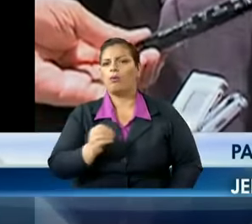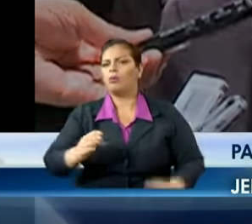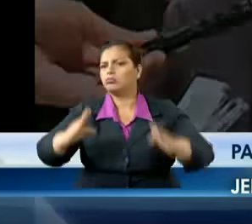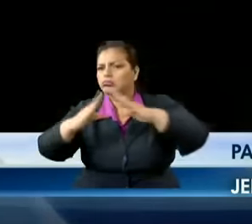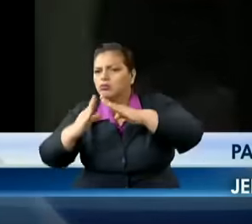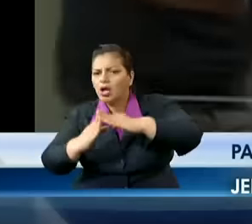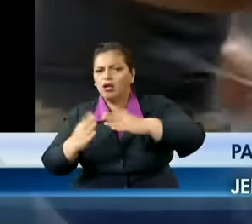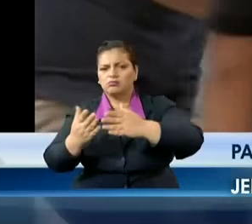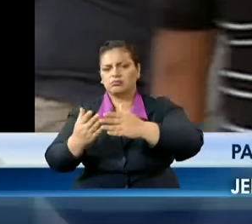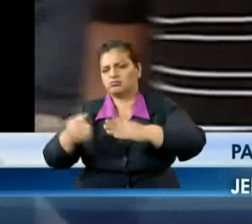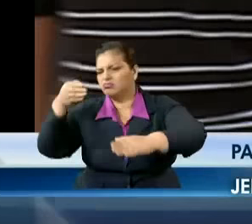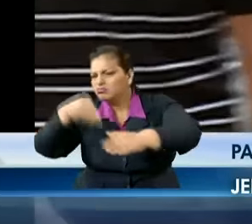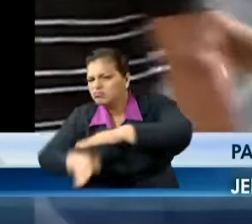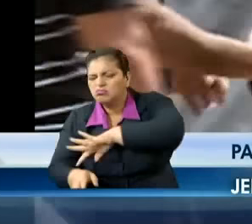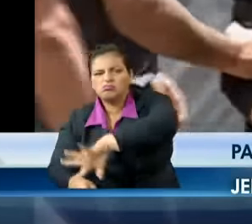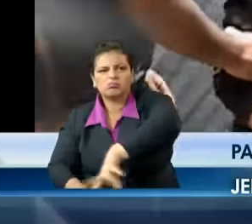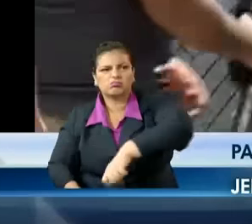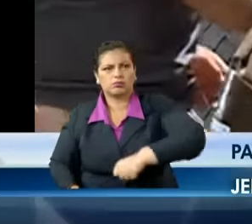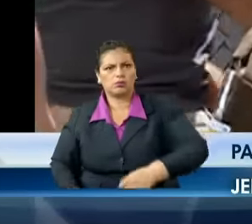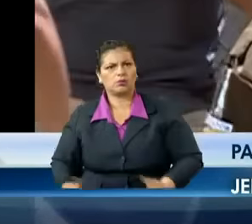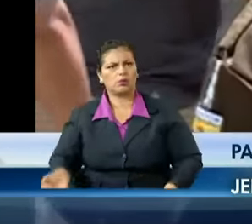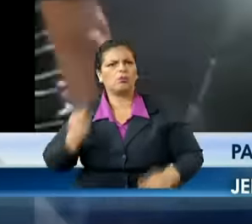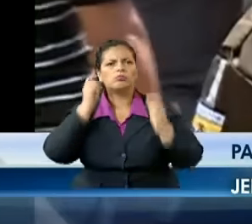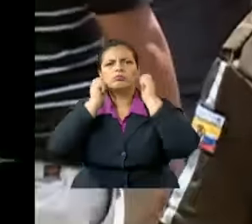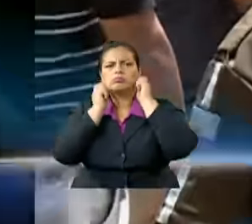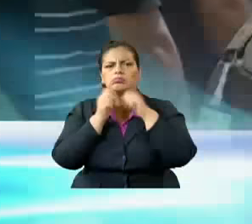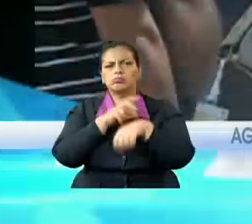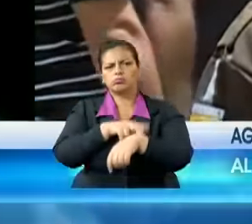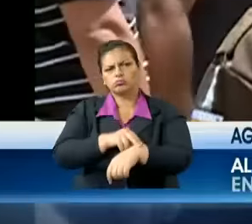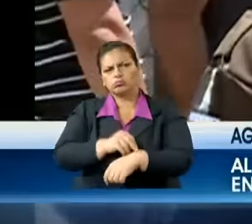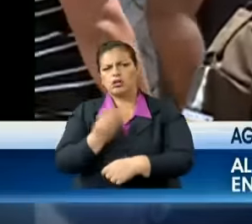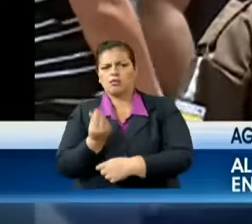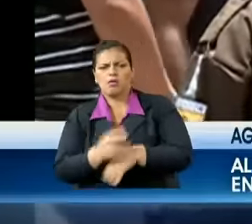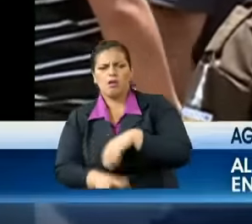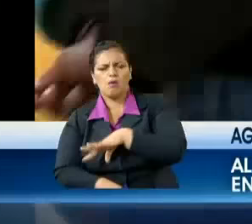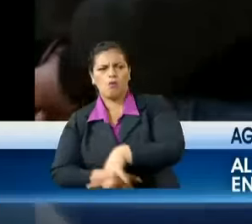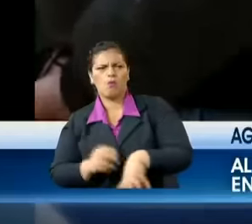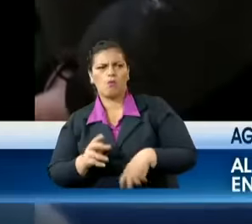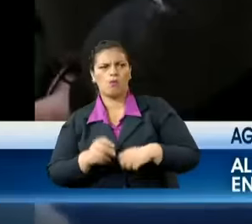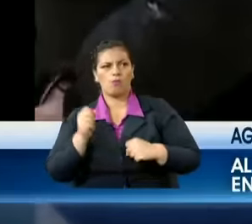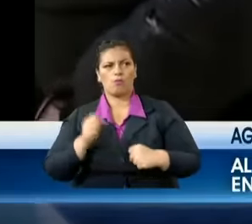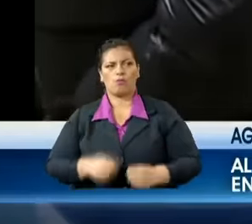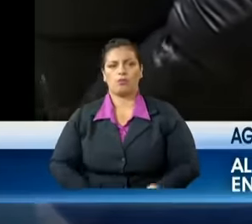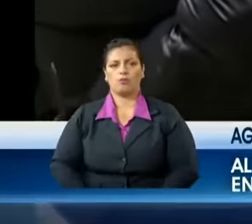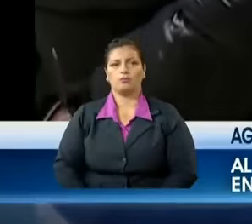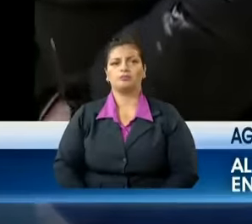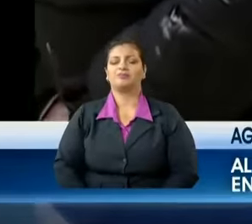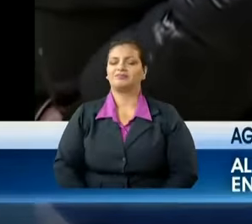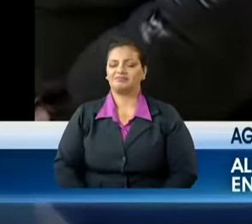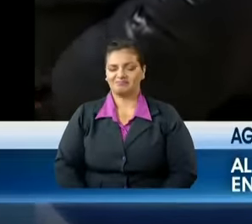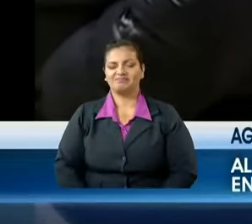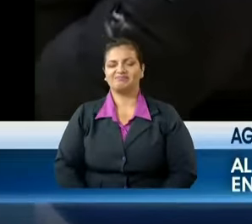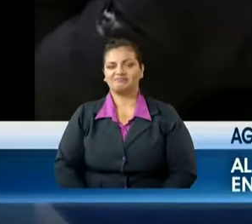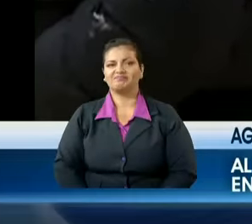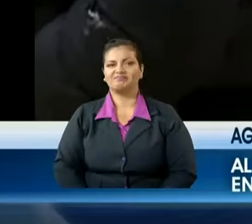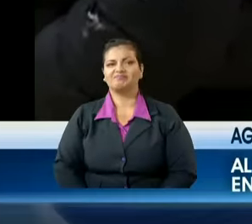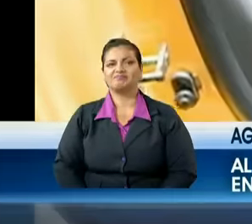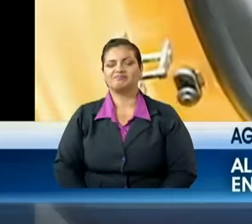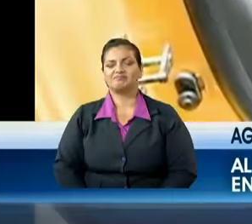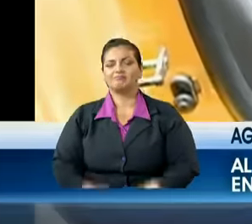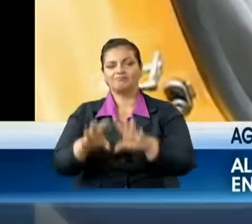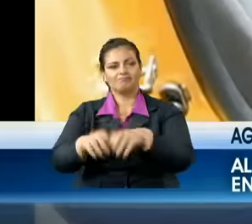joyas, dinero. Así la UIAD festejó 6 años de creación golpeando al crimen organizado y poniendo tras las rejas a quienes buscan